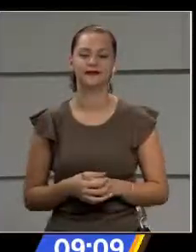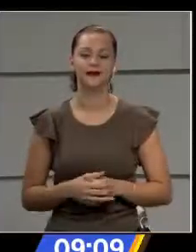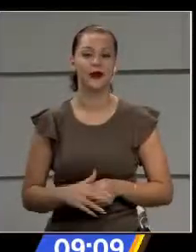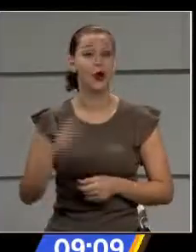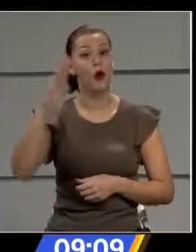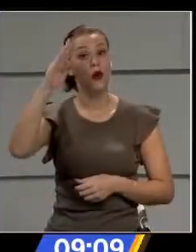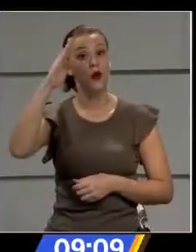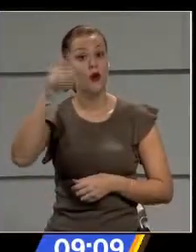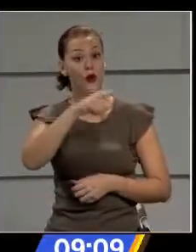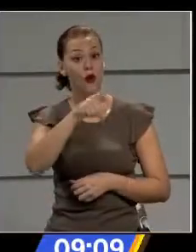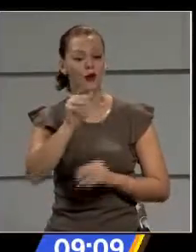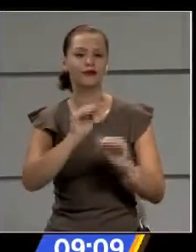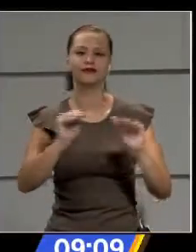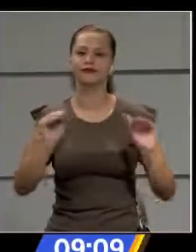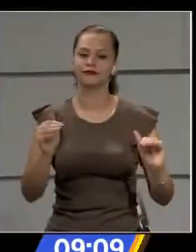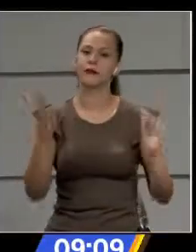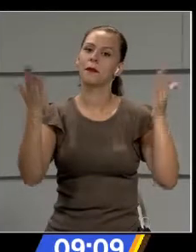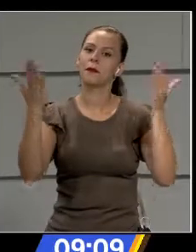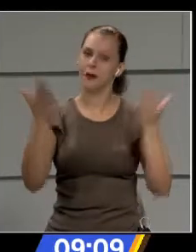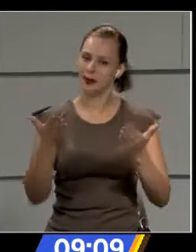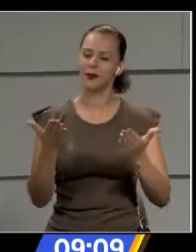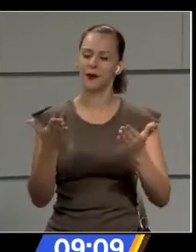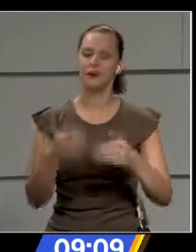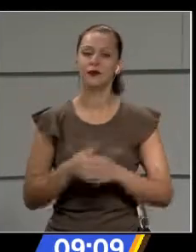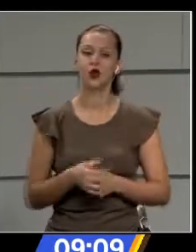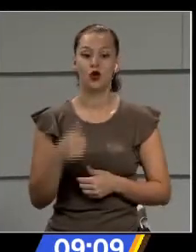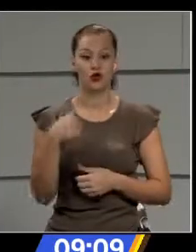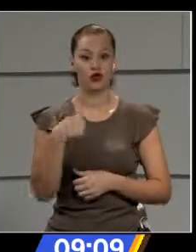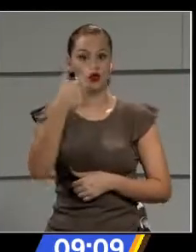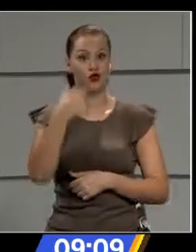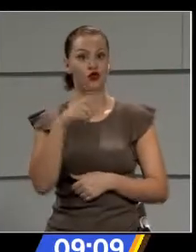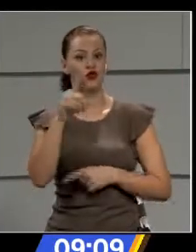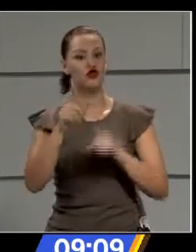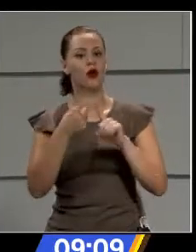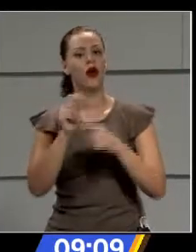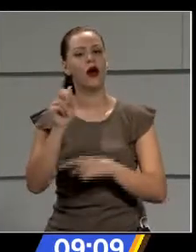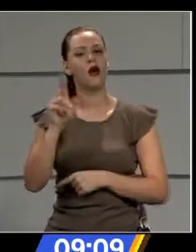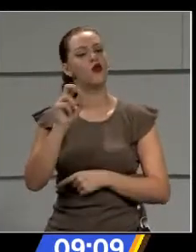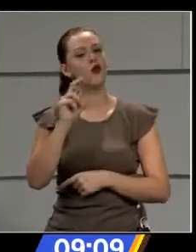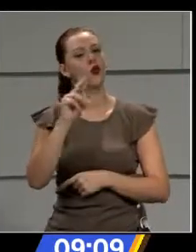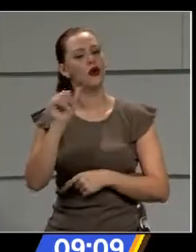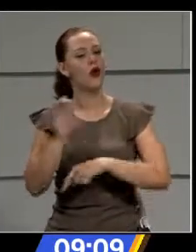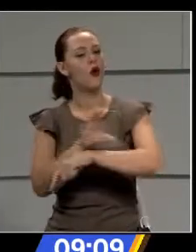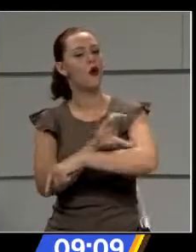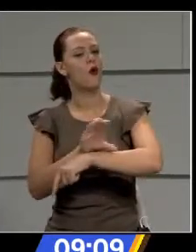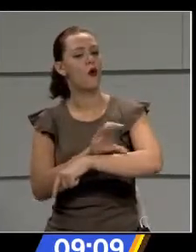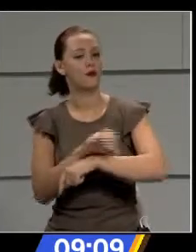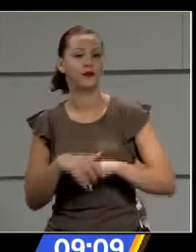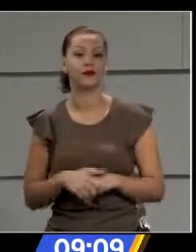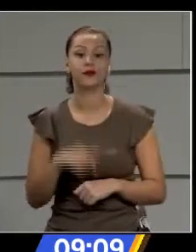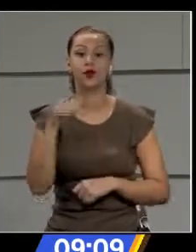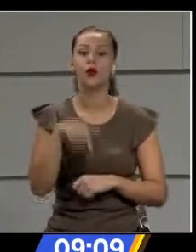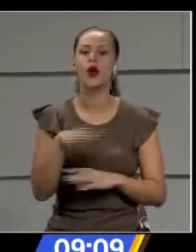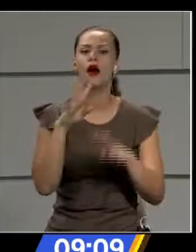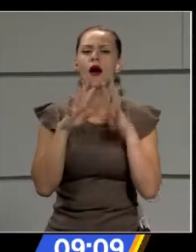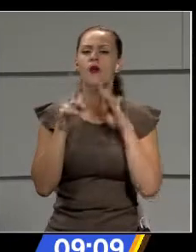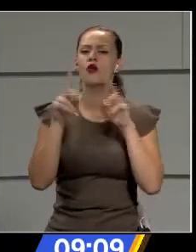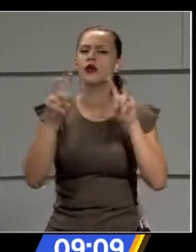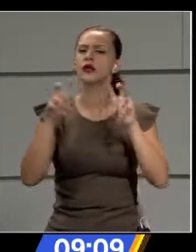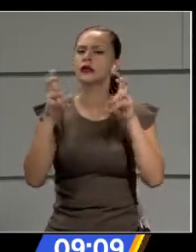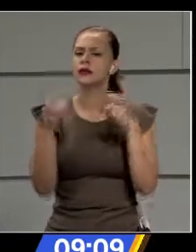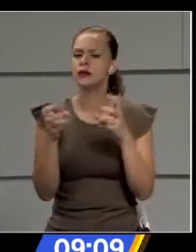Hola niños y niñas, bienvenidos. Soy su amiga Aurora Computadora. Hoy hablaremos de un tema que tiene